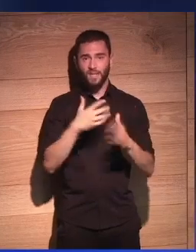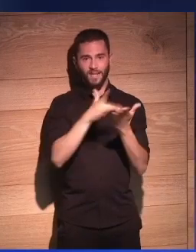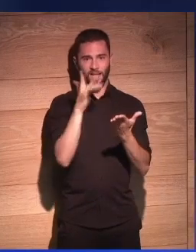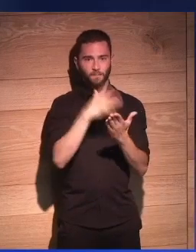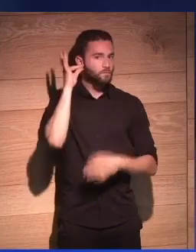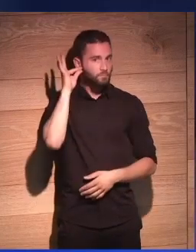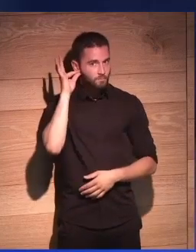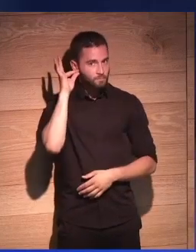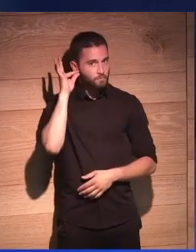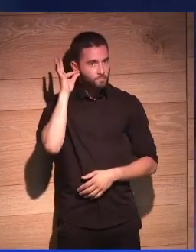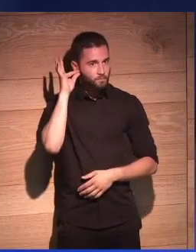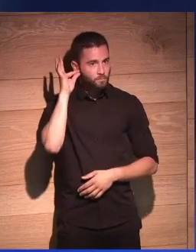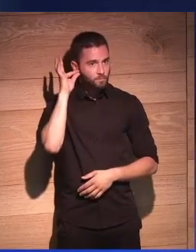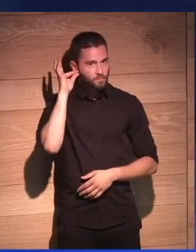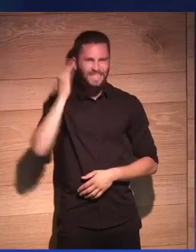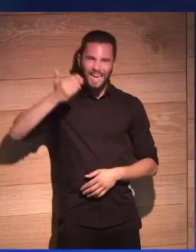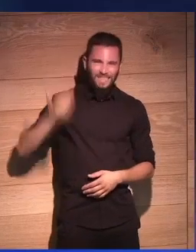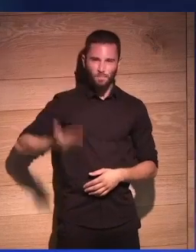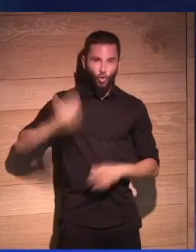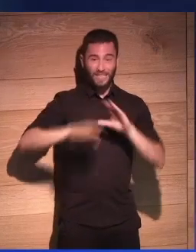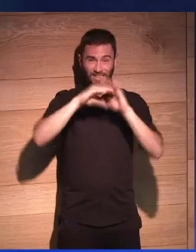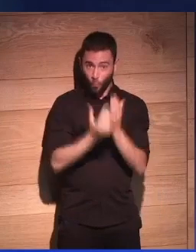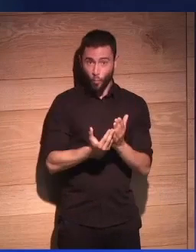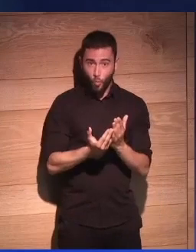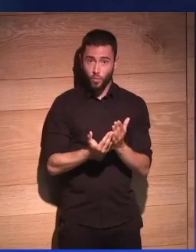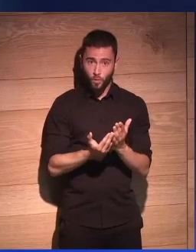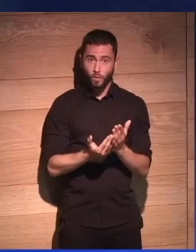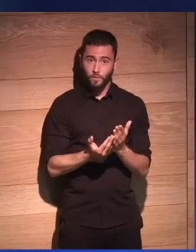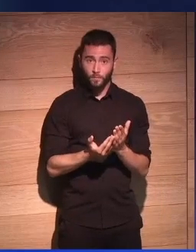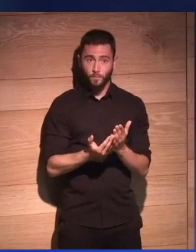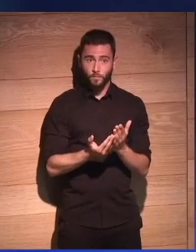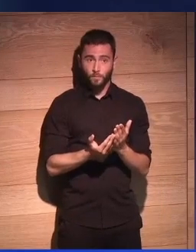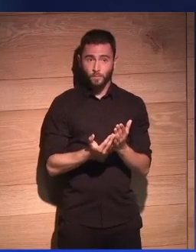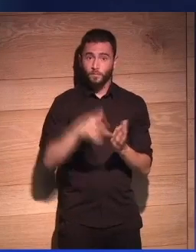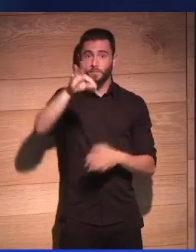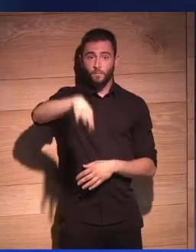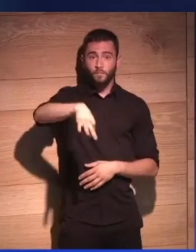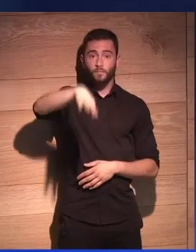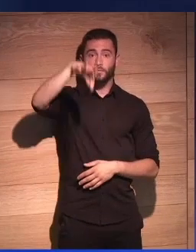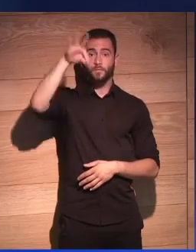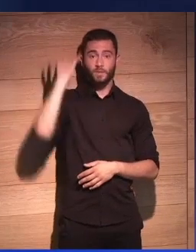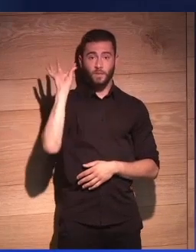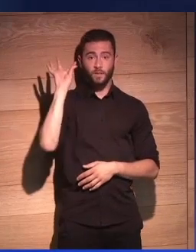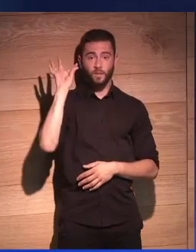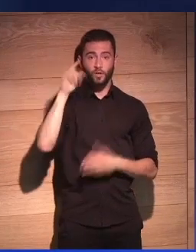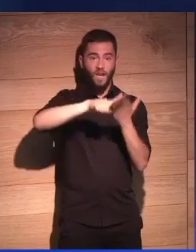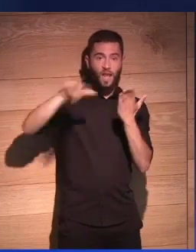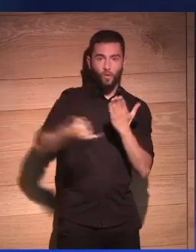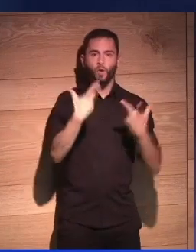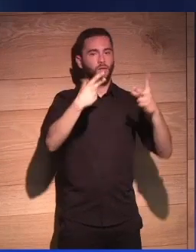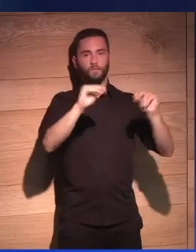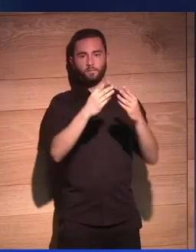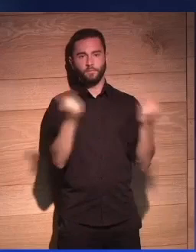revistas femeninas, sobre todo de las más importantes del mundo, han decidido de dejar de usar ese lenguaje. No